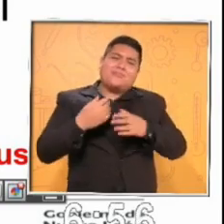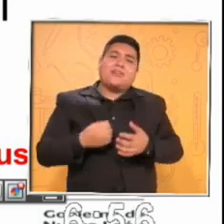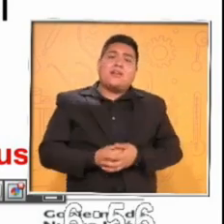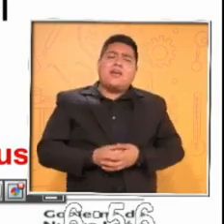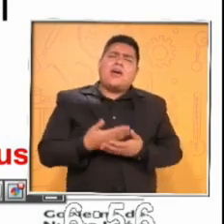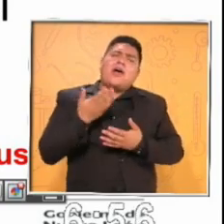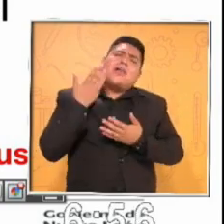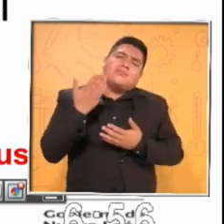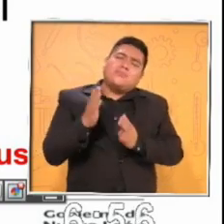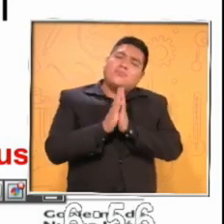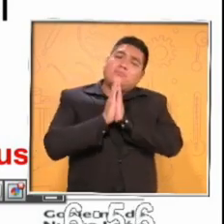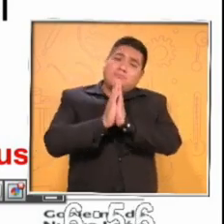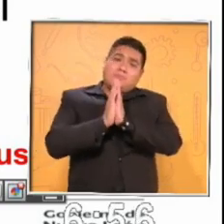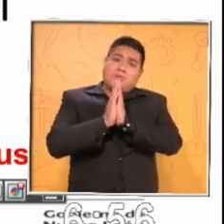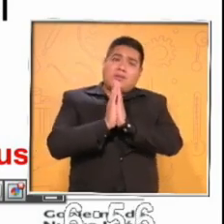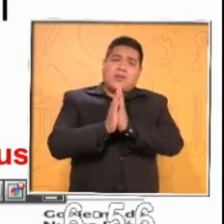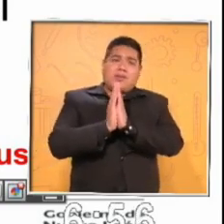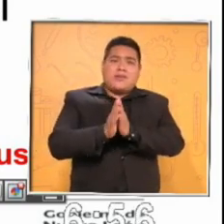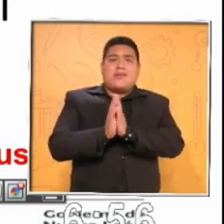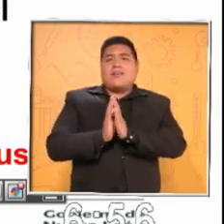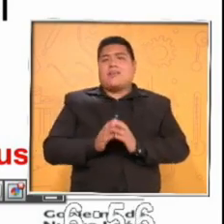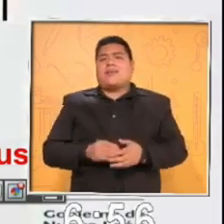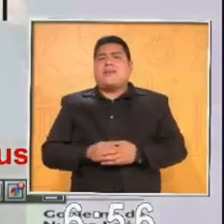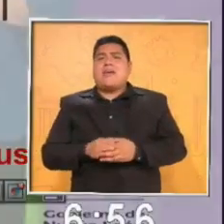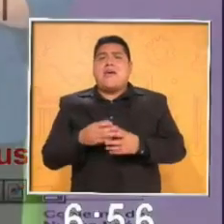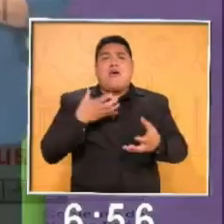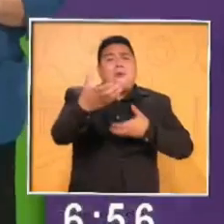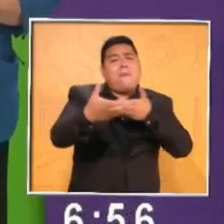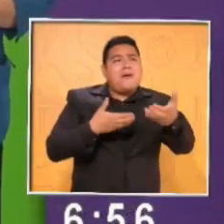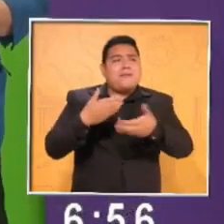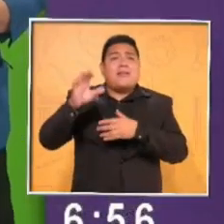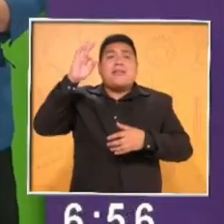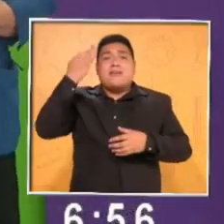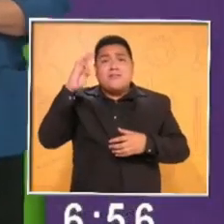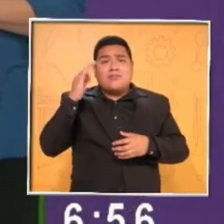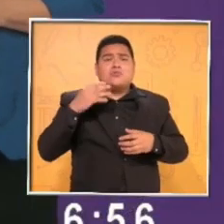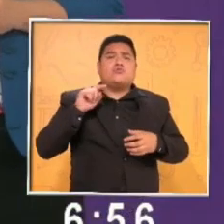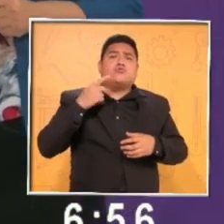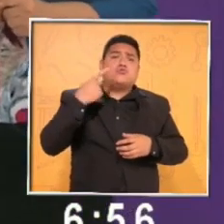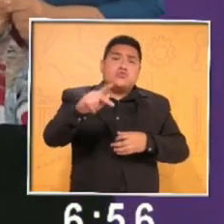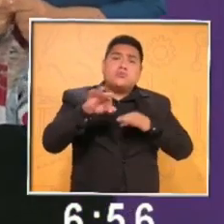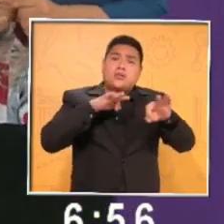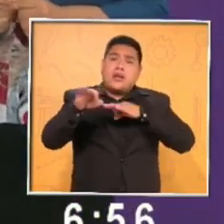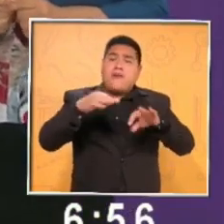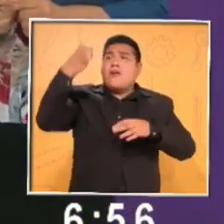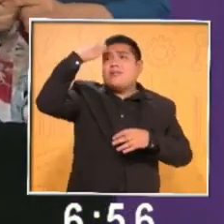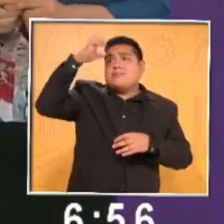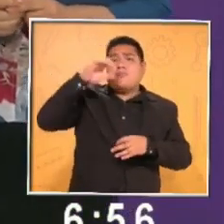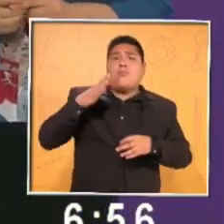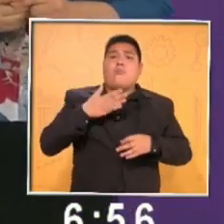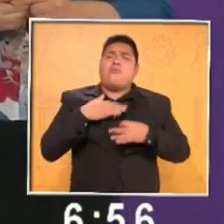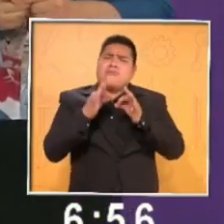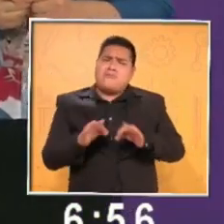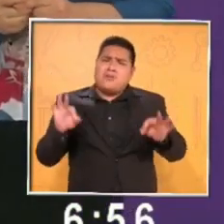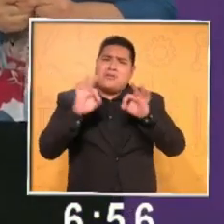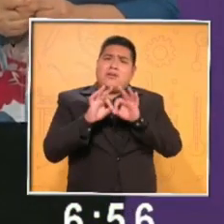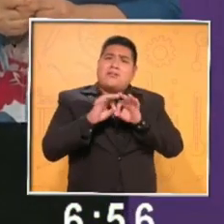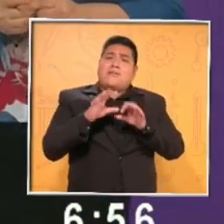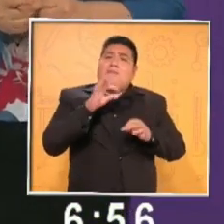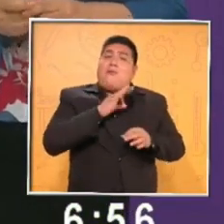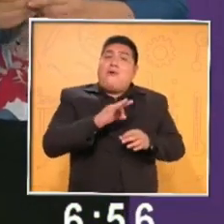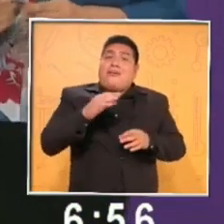por favor que compartan en Facebook sus trabajos y experiencias. Es muy importante para nosotros contar con su